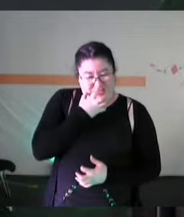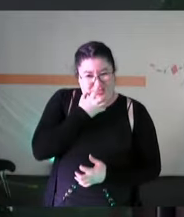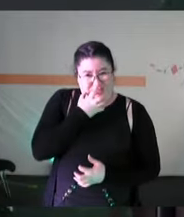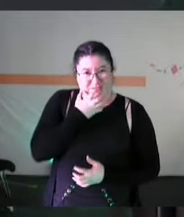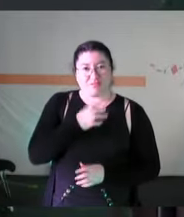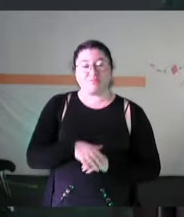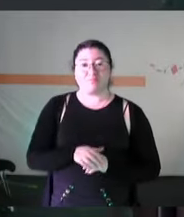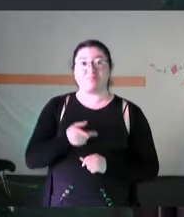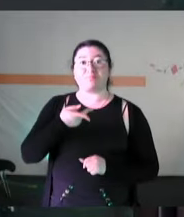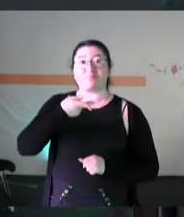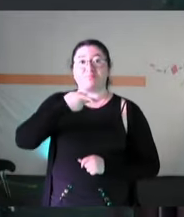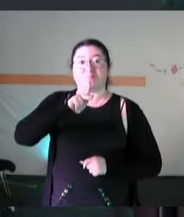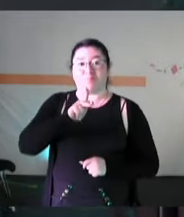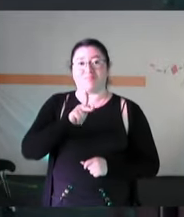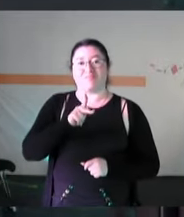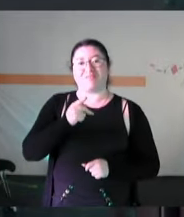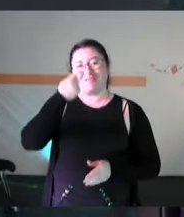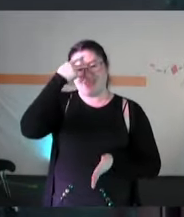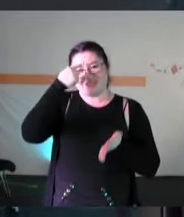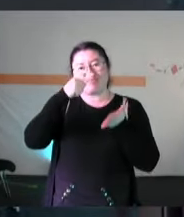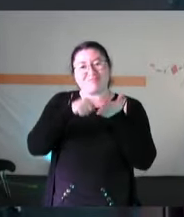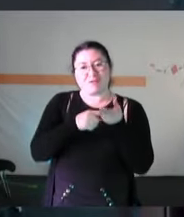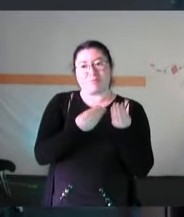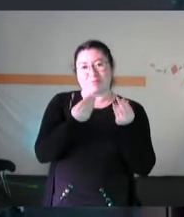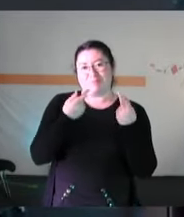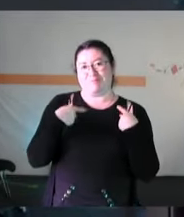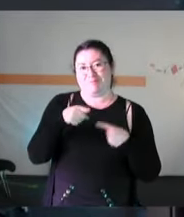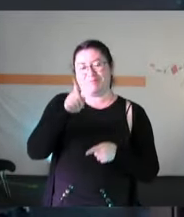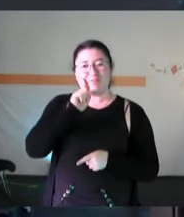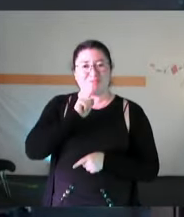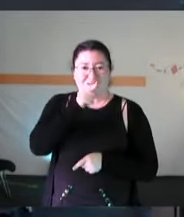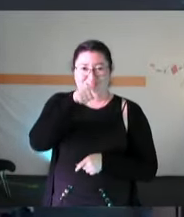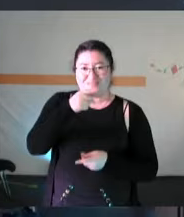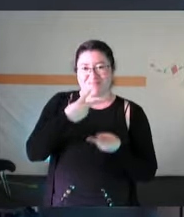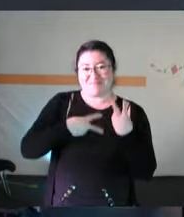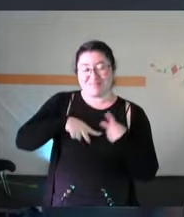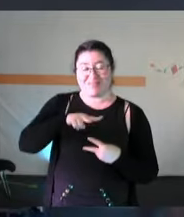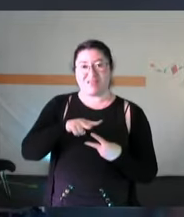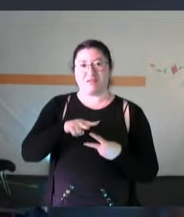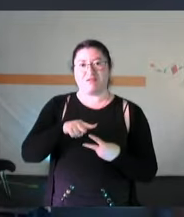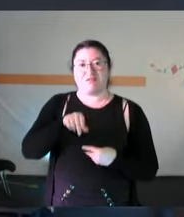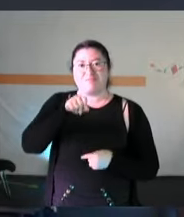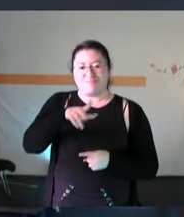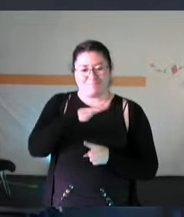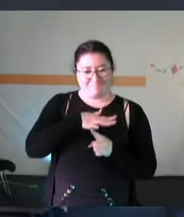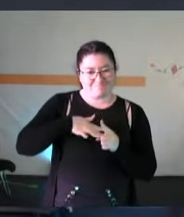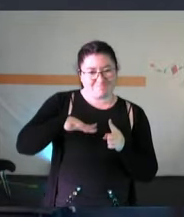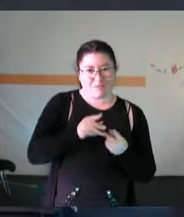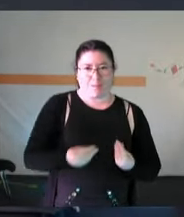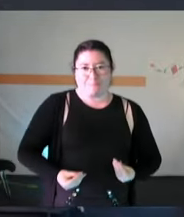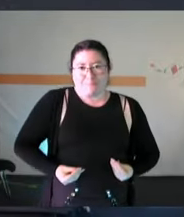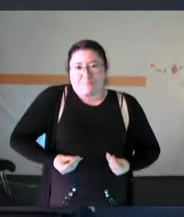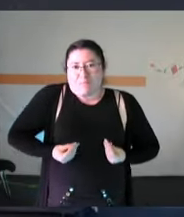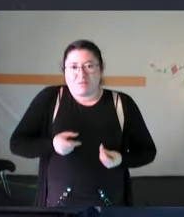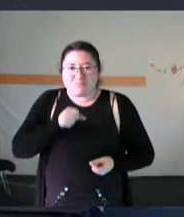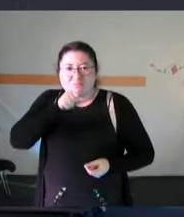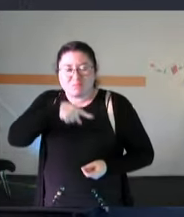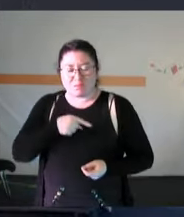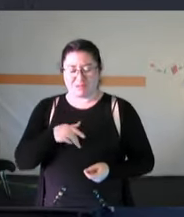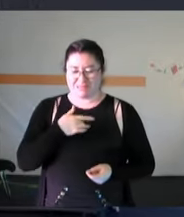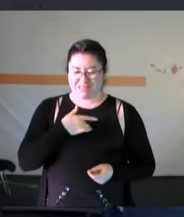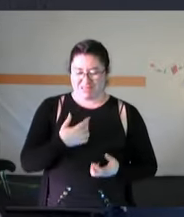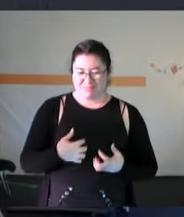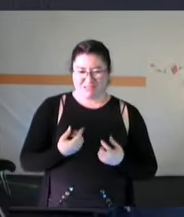hablo por muchas de las que estamos aquí, que el crecer en estos contextos o el que crecer viviendo esta